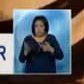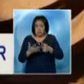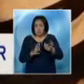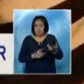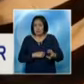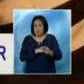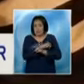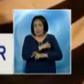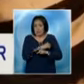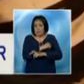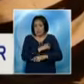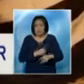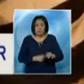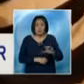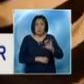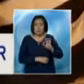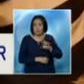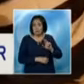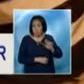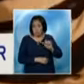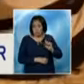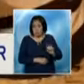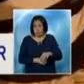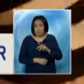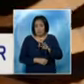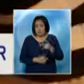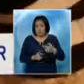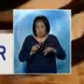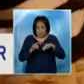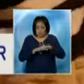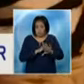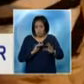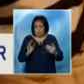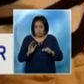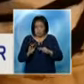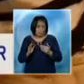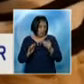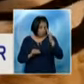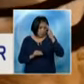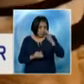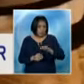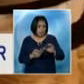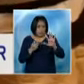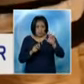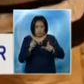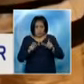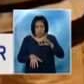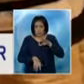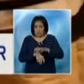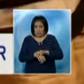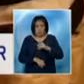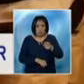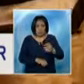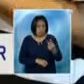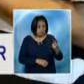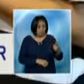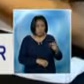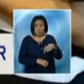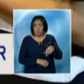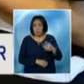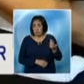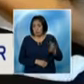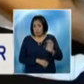país de Costa de Marfil. En la sede policial se encuentran 7 personas detenidas, entre ellas 2